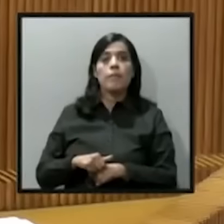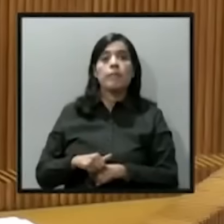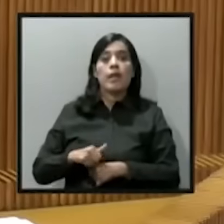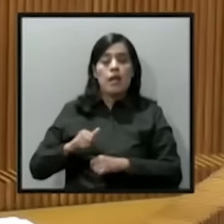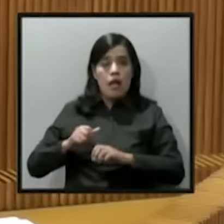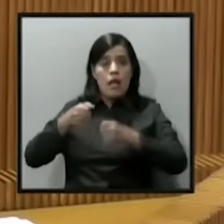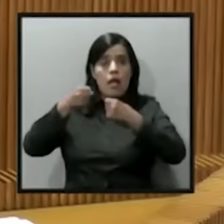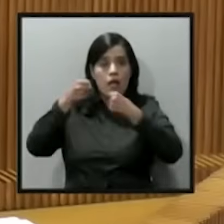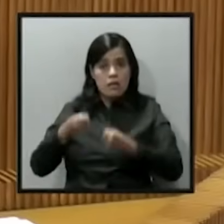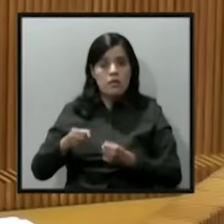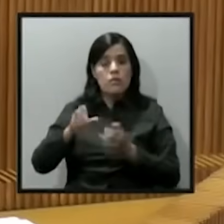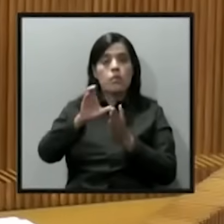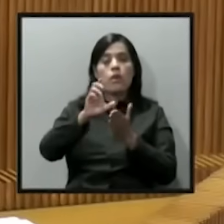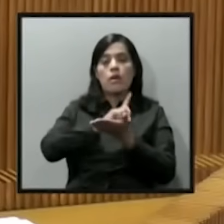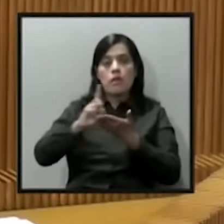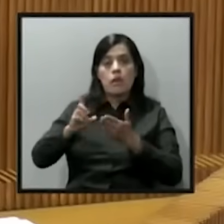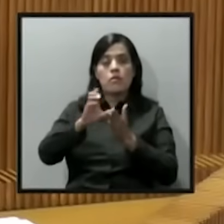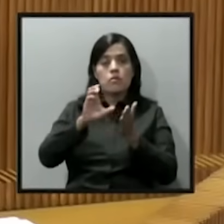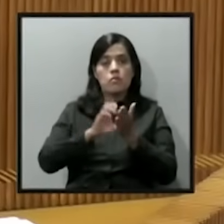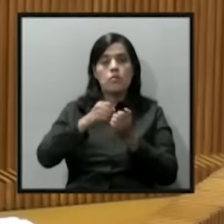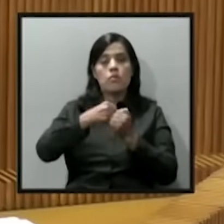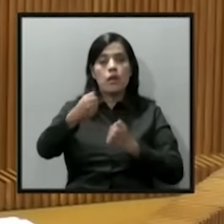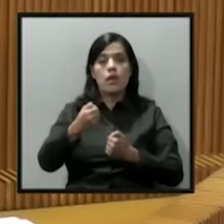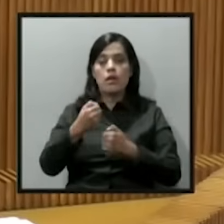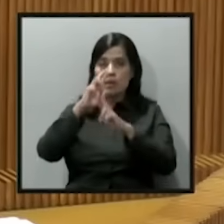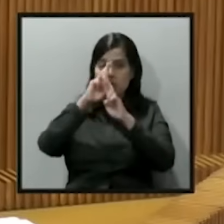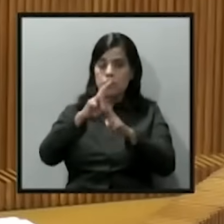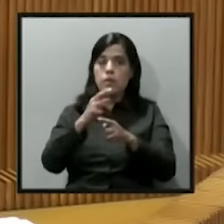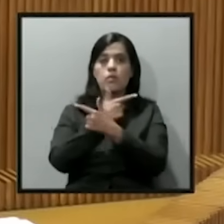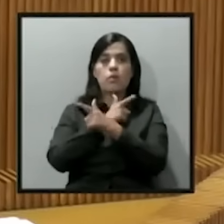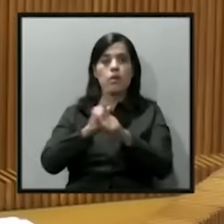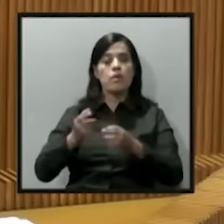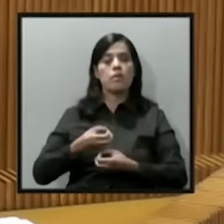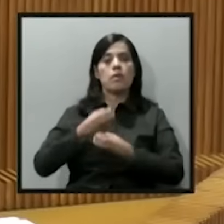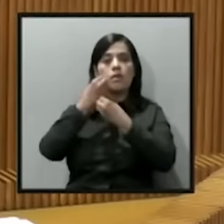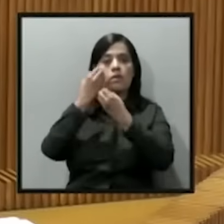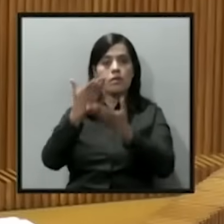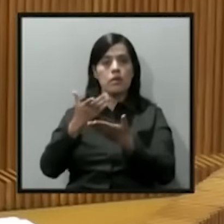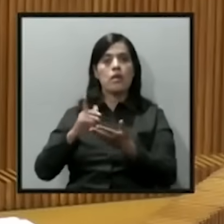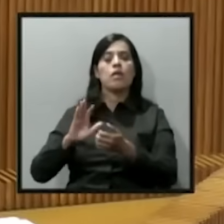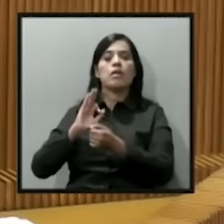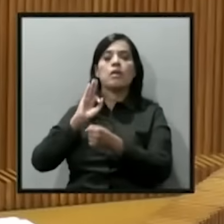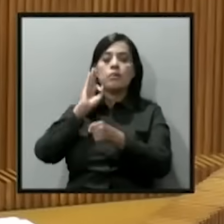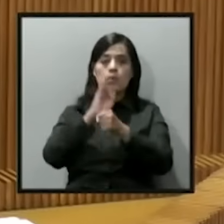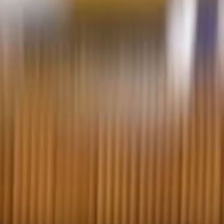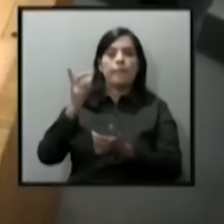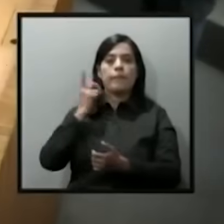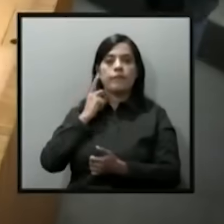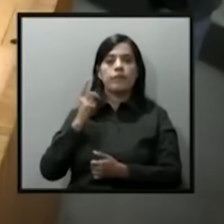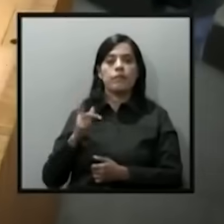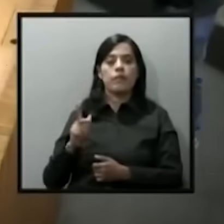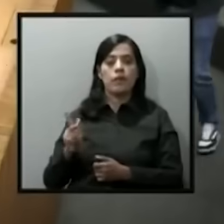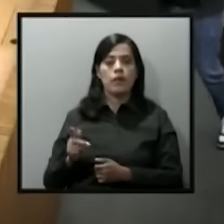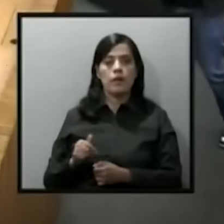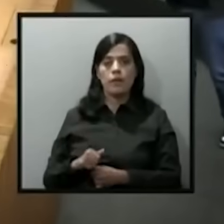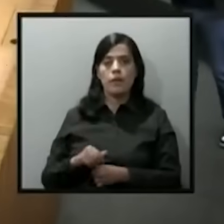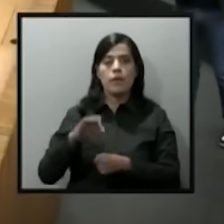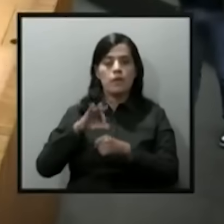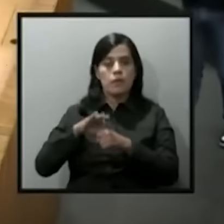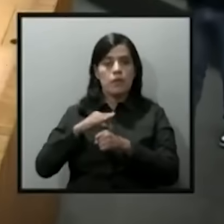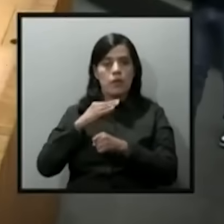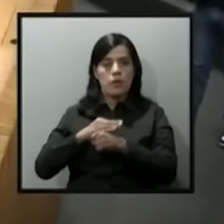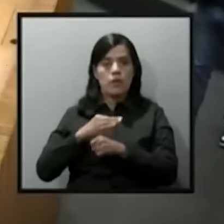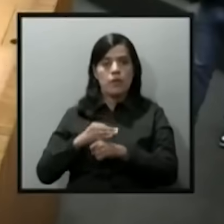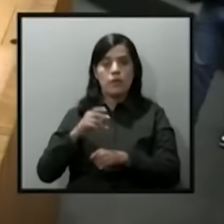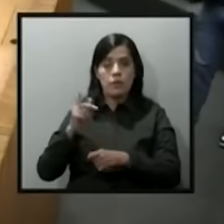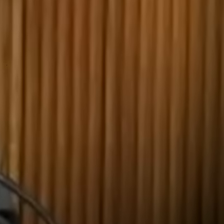en la garantía constitucional de respeto a la libertad de expresión y a la legislación de protección a periodistas. Denunció el diputado